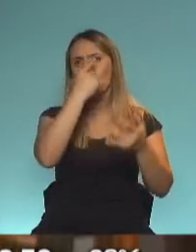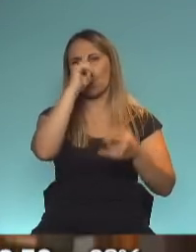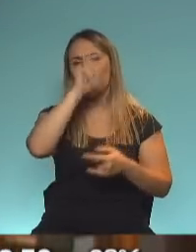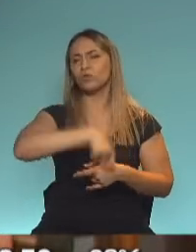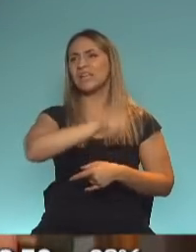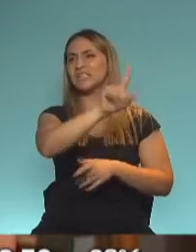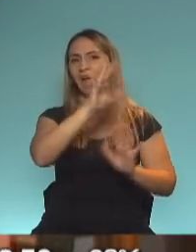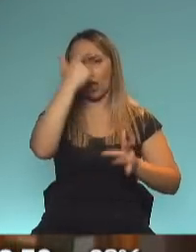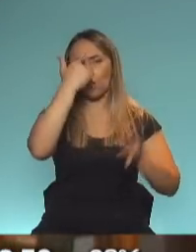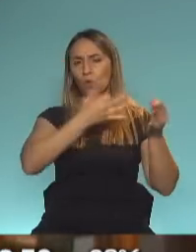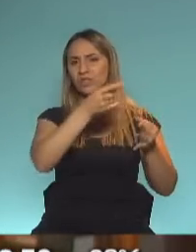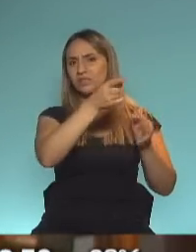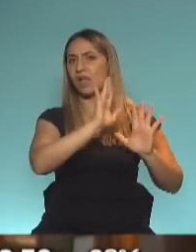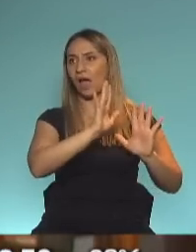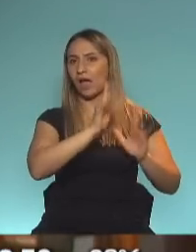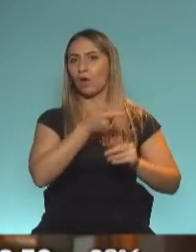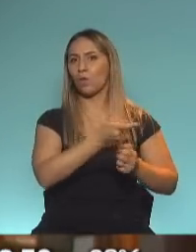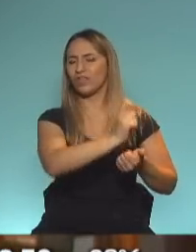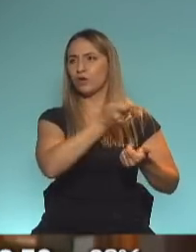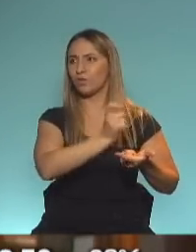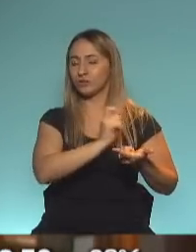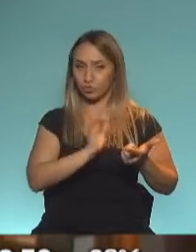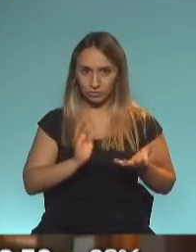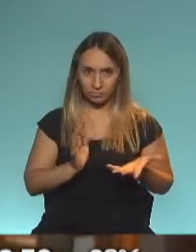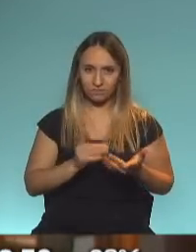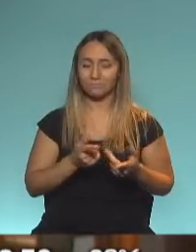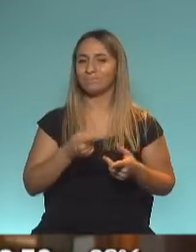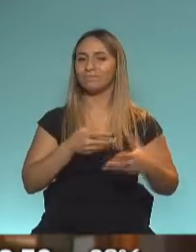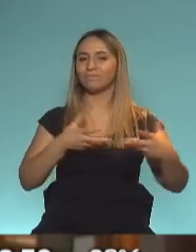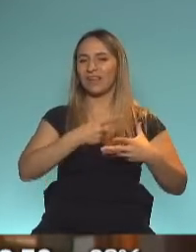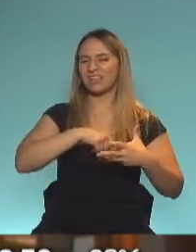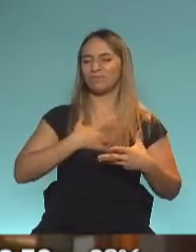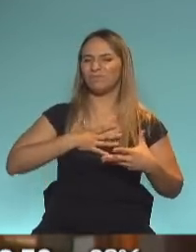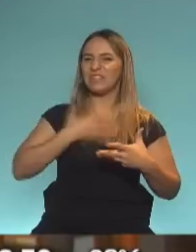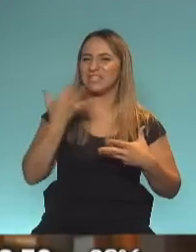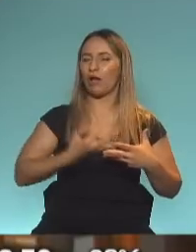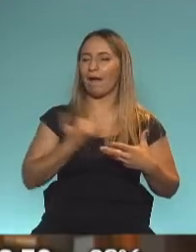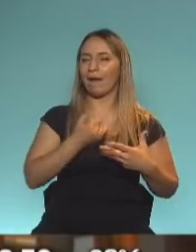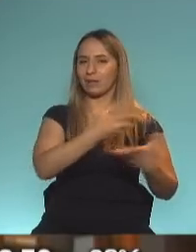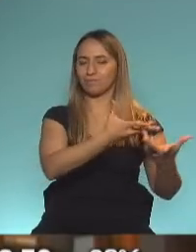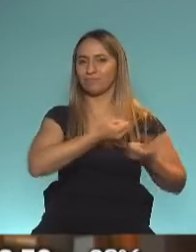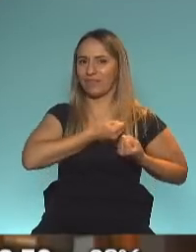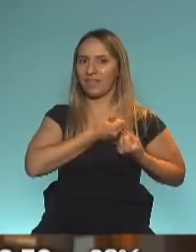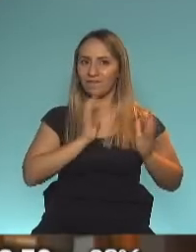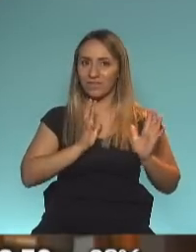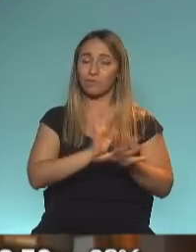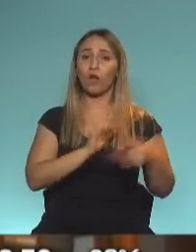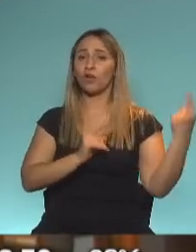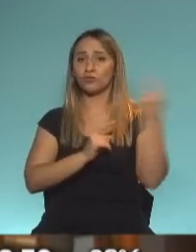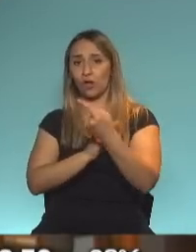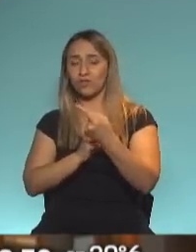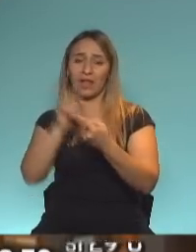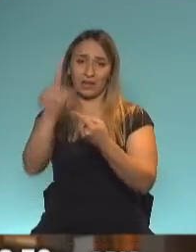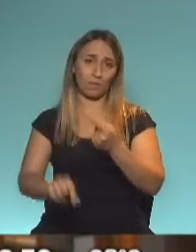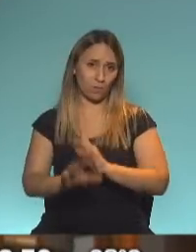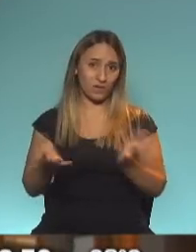ahí saben que están contando con un reaseguro antidemocrático y antirrepublicano. Pasó